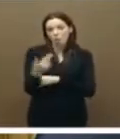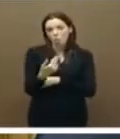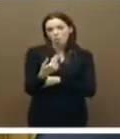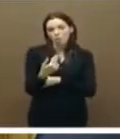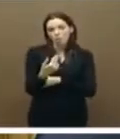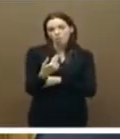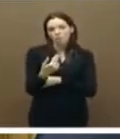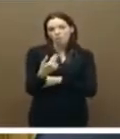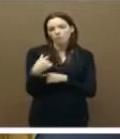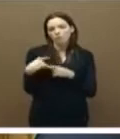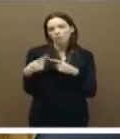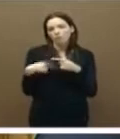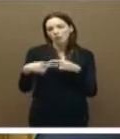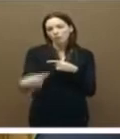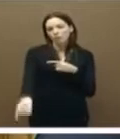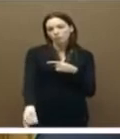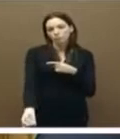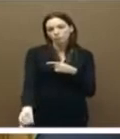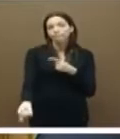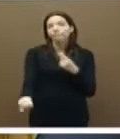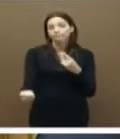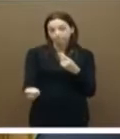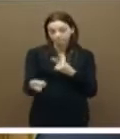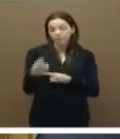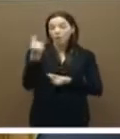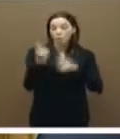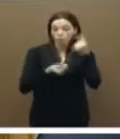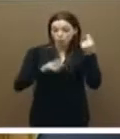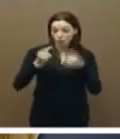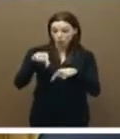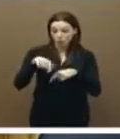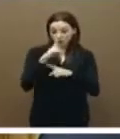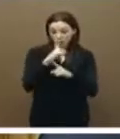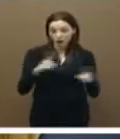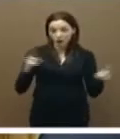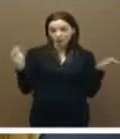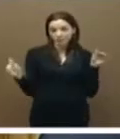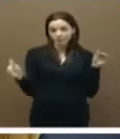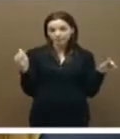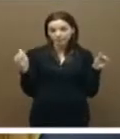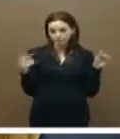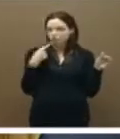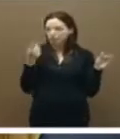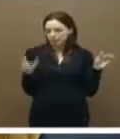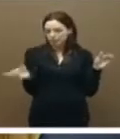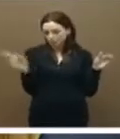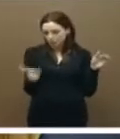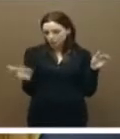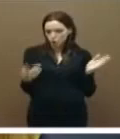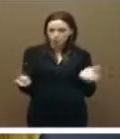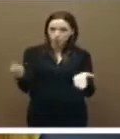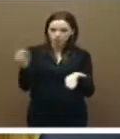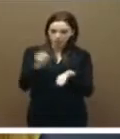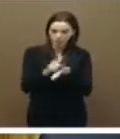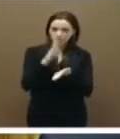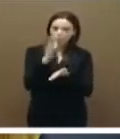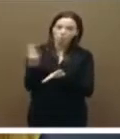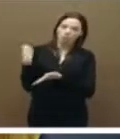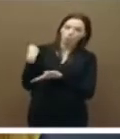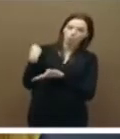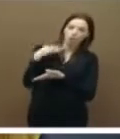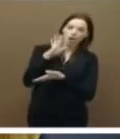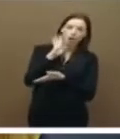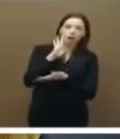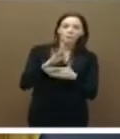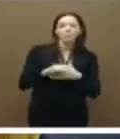diarios. Datos. Los presupuestos de 2015, redundo en la respuesta al anterior preguntante del Grupo